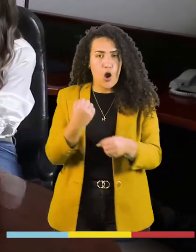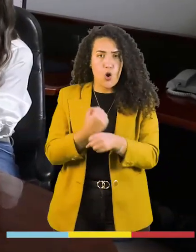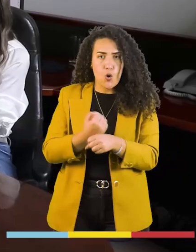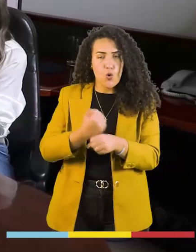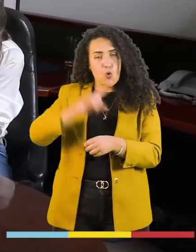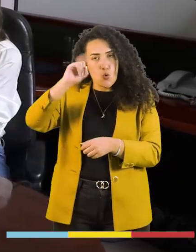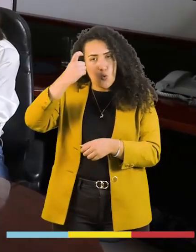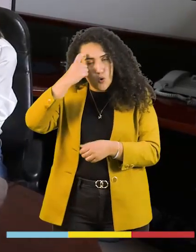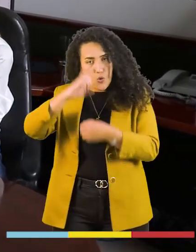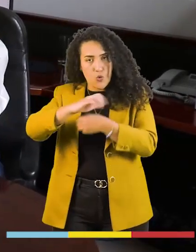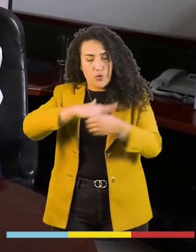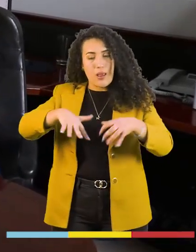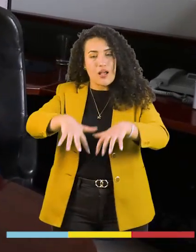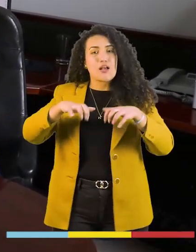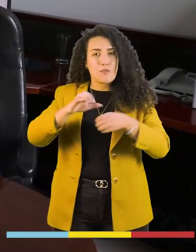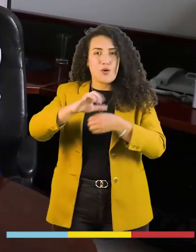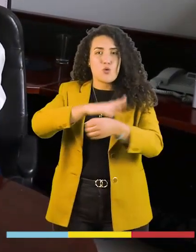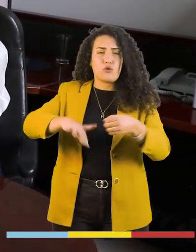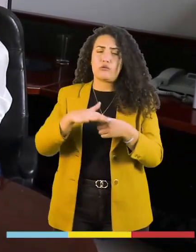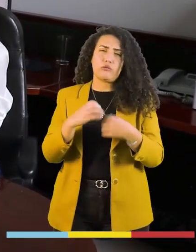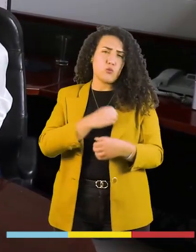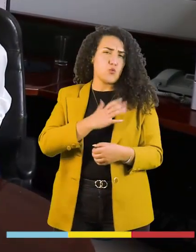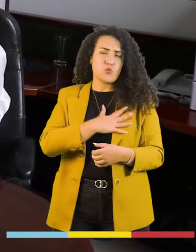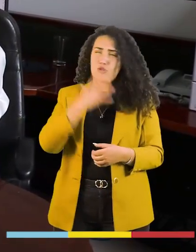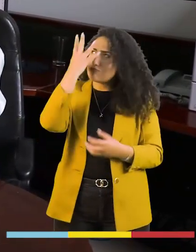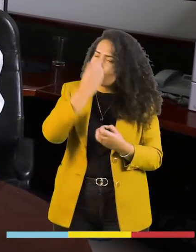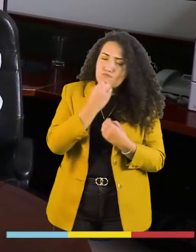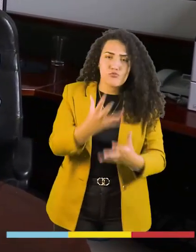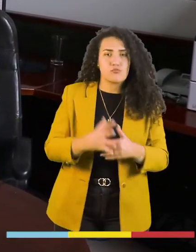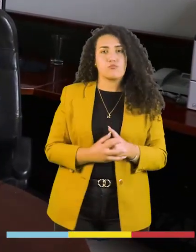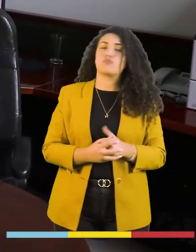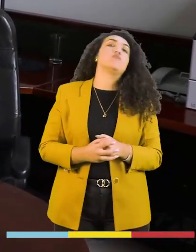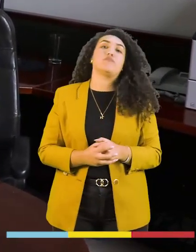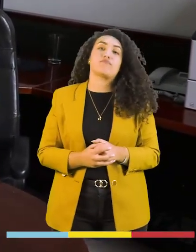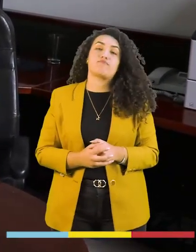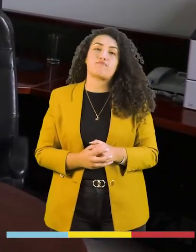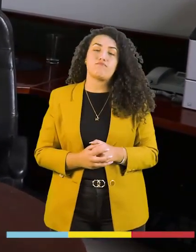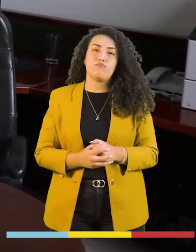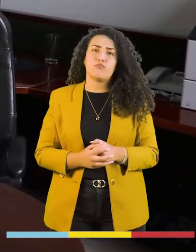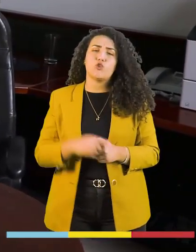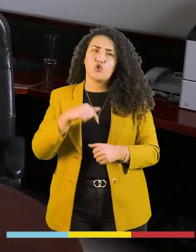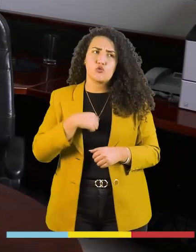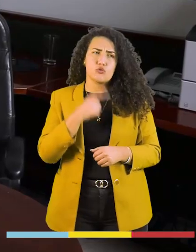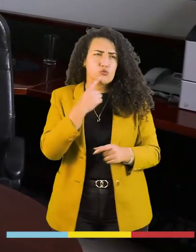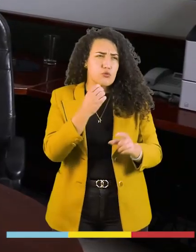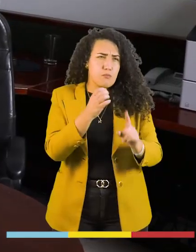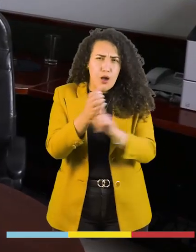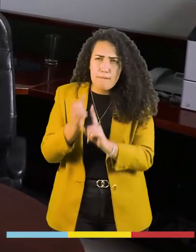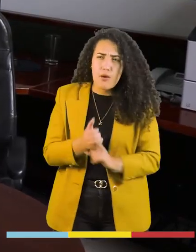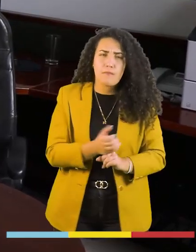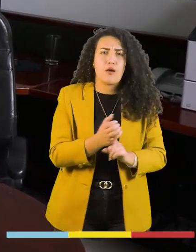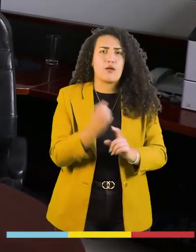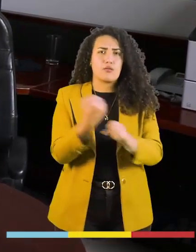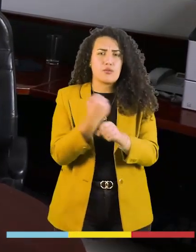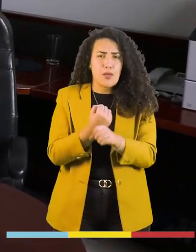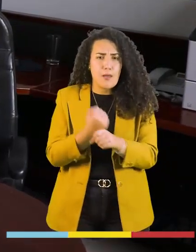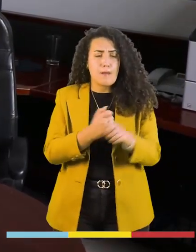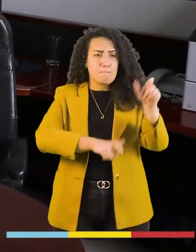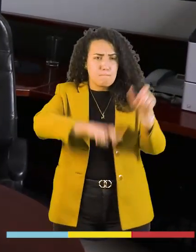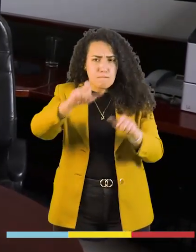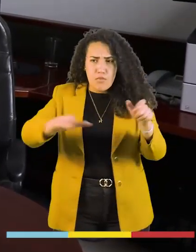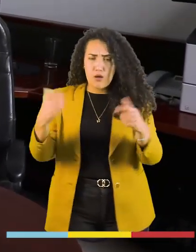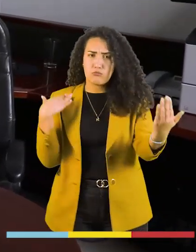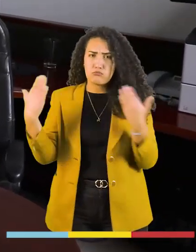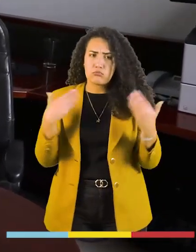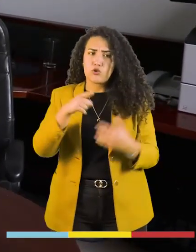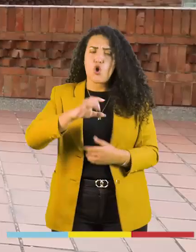podido trabajar con personas y campesinos de nuestra región que caracterizan la cultura cundinamarqués y eso es un